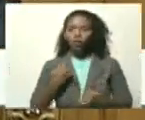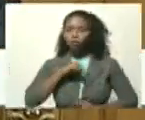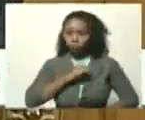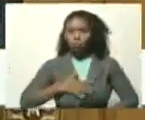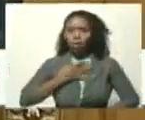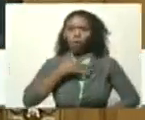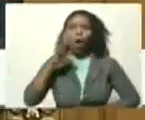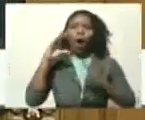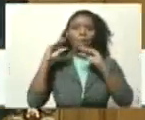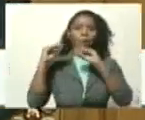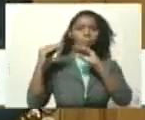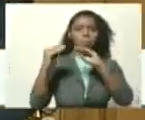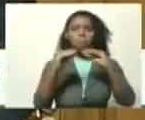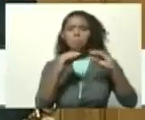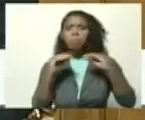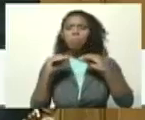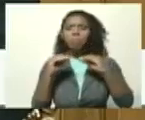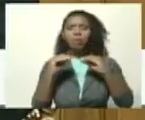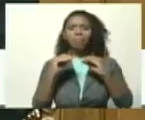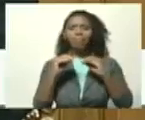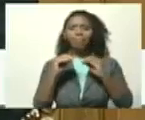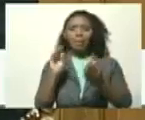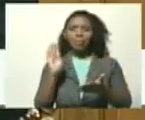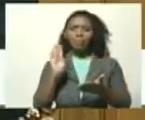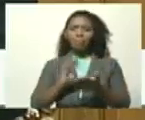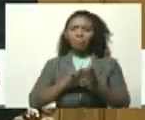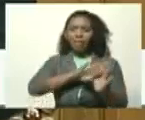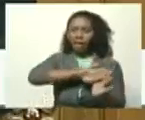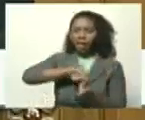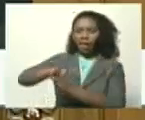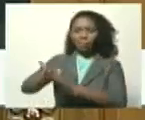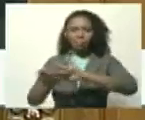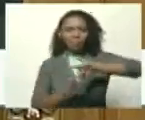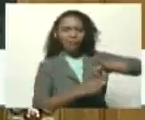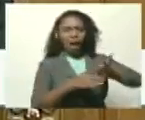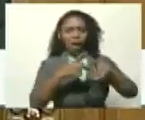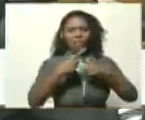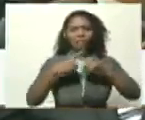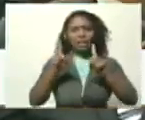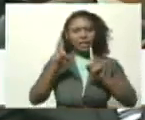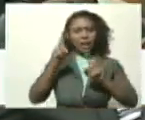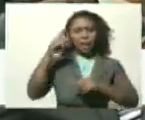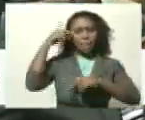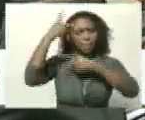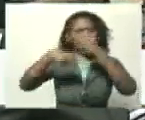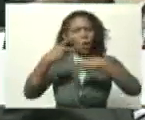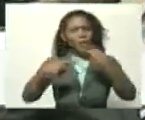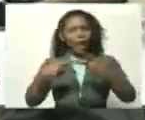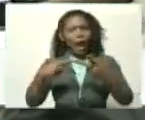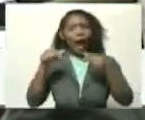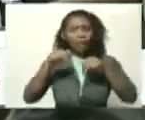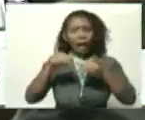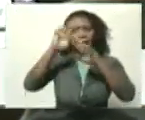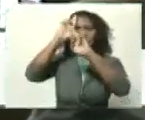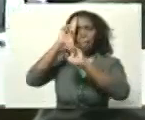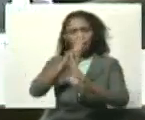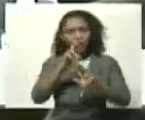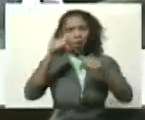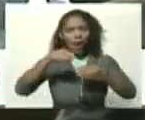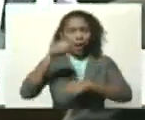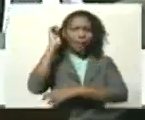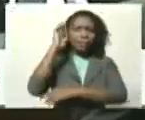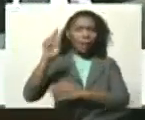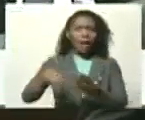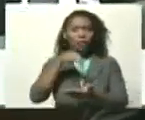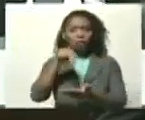que, poniendo a un lado las diferencias políticas, el clima de respeto ha imperado en la asamblea nacional y eso es bueno para el